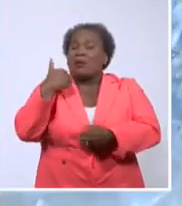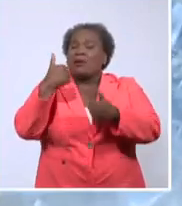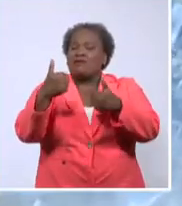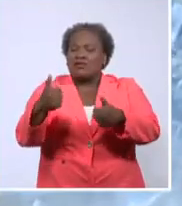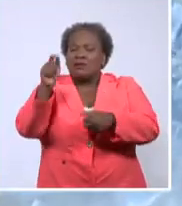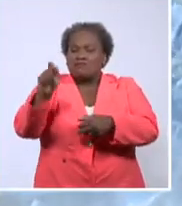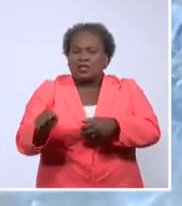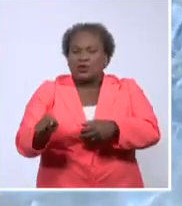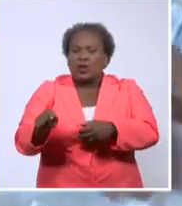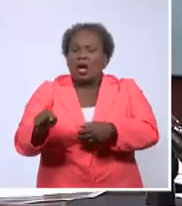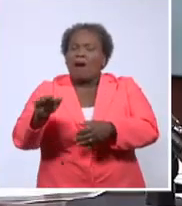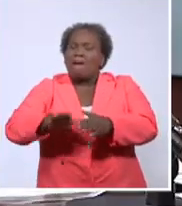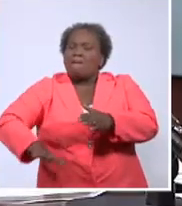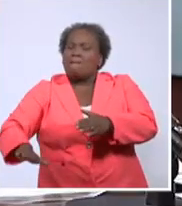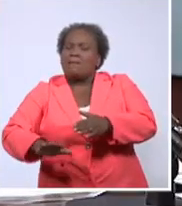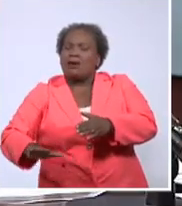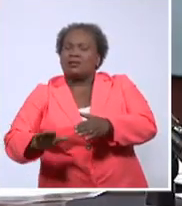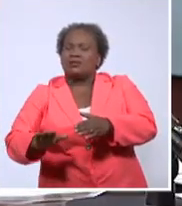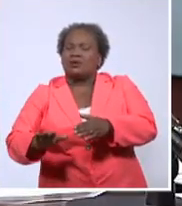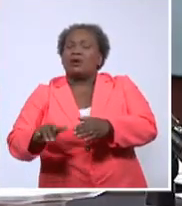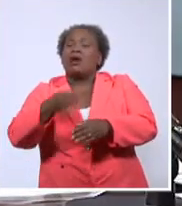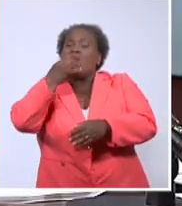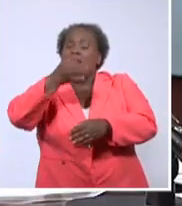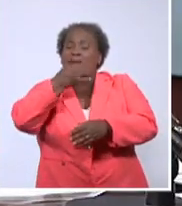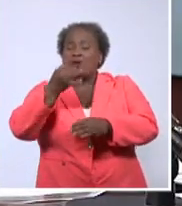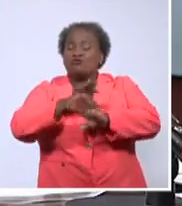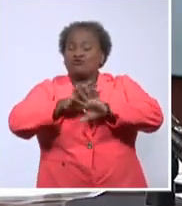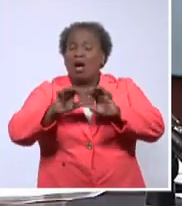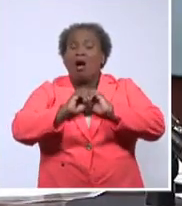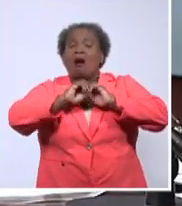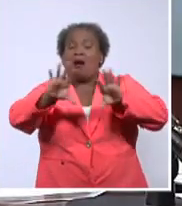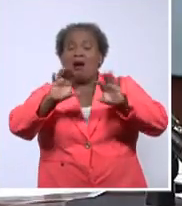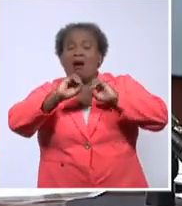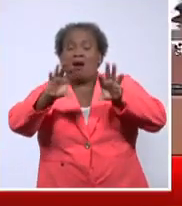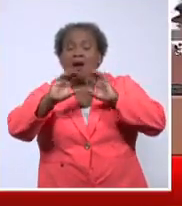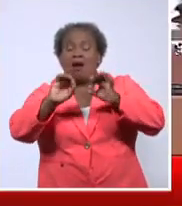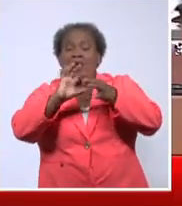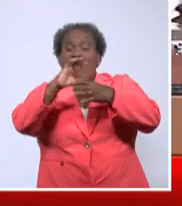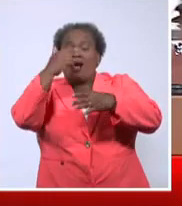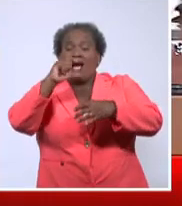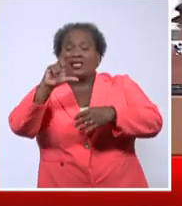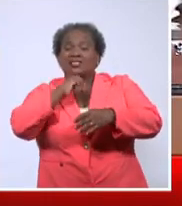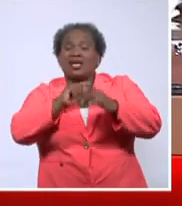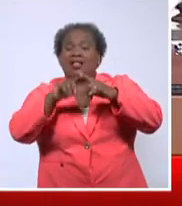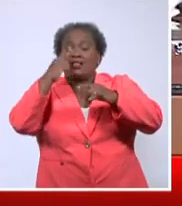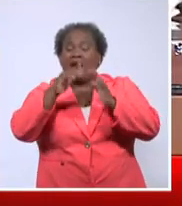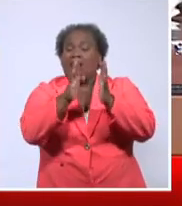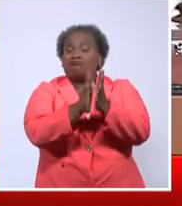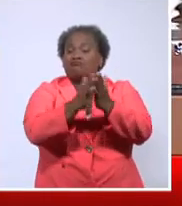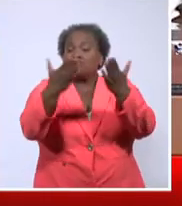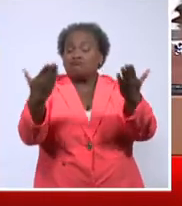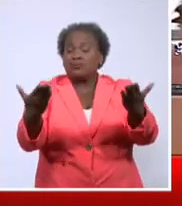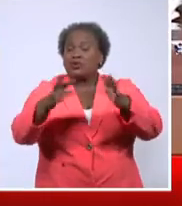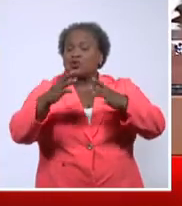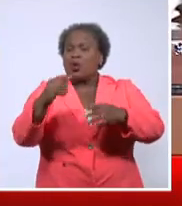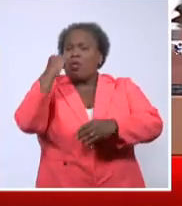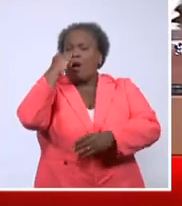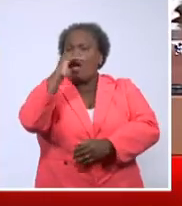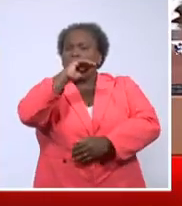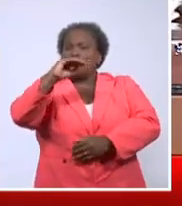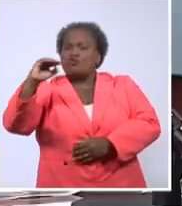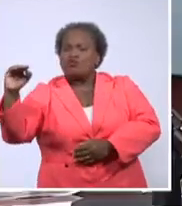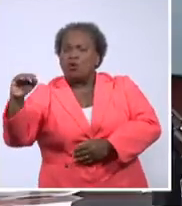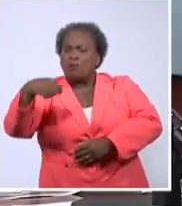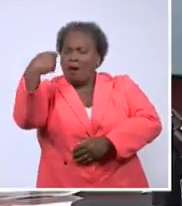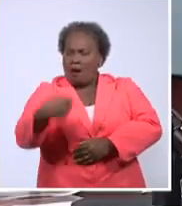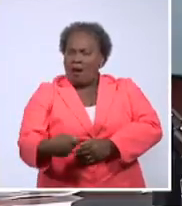ingresos. Murillo Jorge informó que ya han sido publicadas en la Gaceta Oficial de la República todas las normas jurídicas que